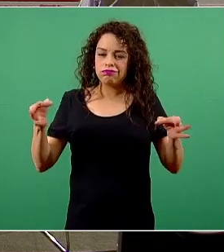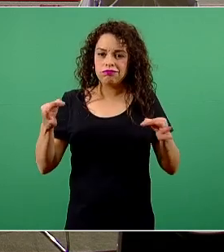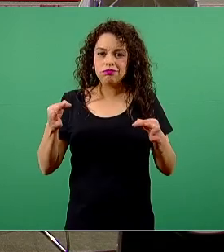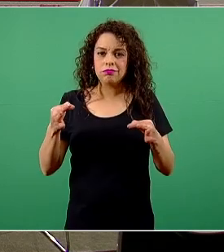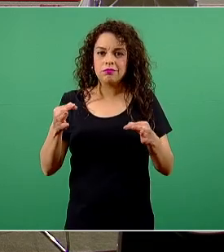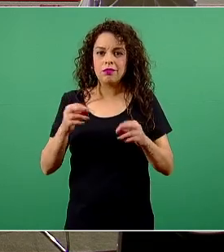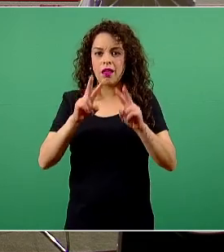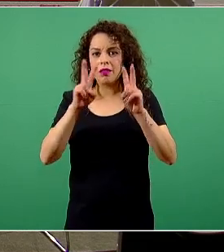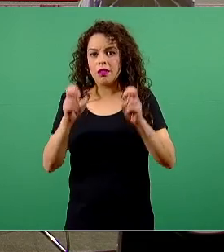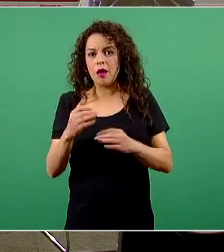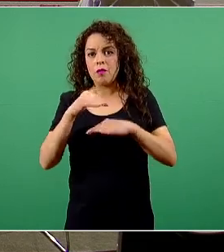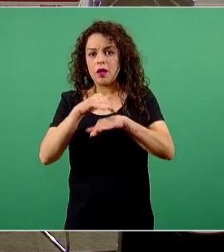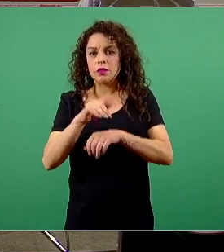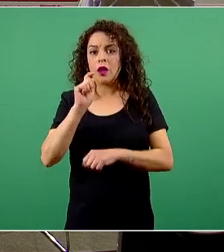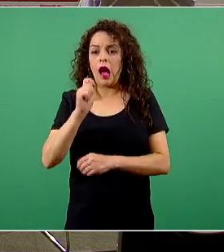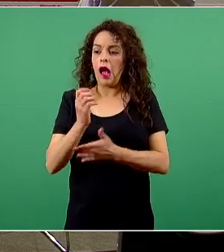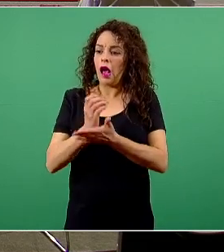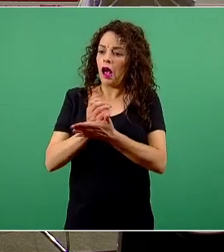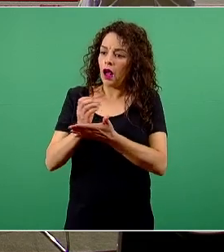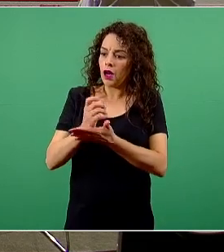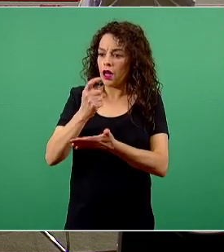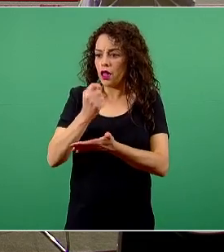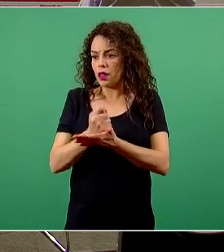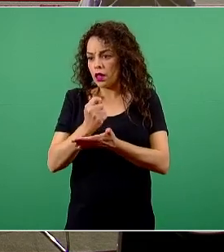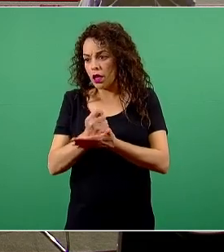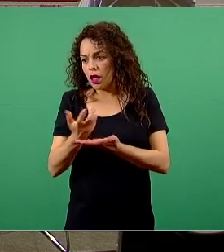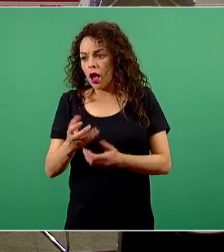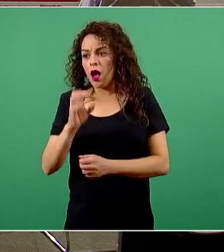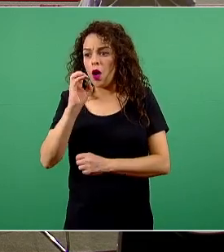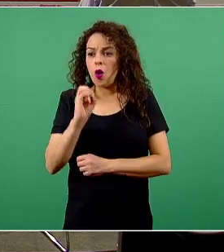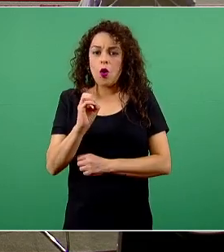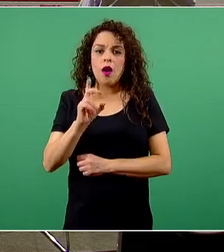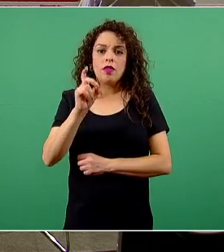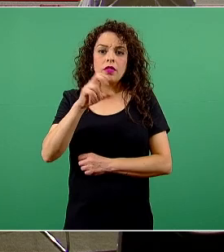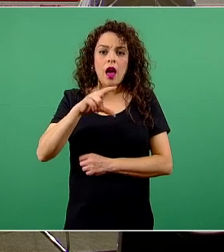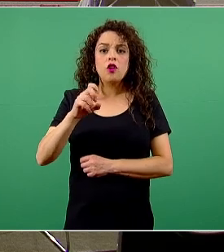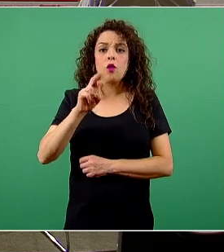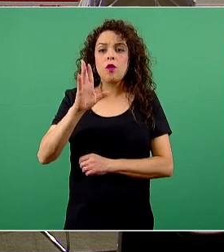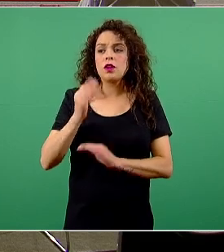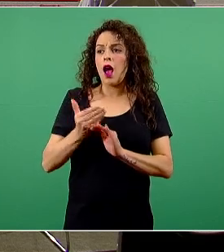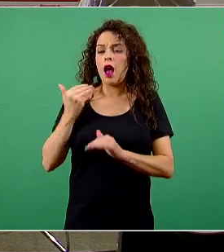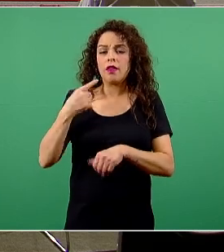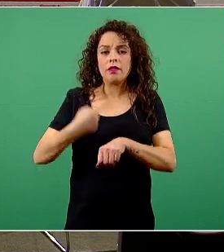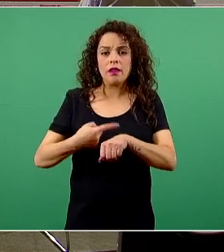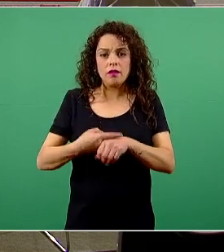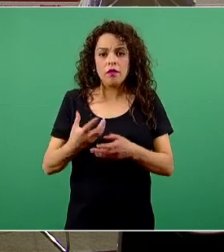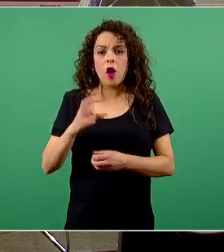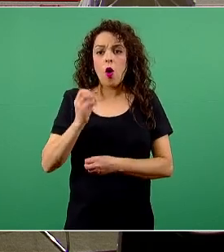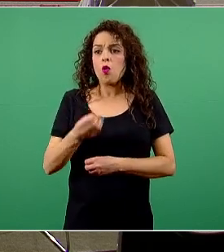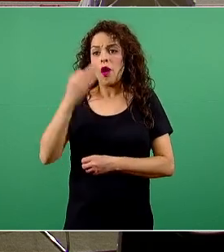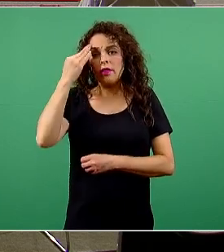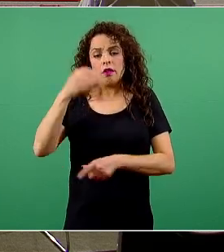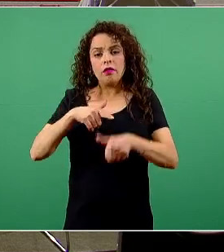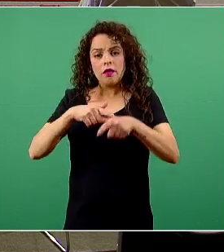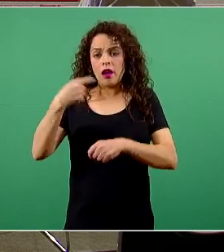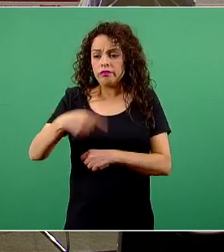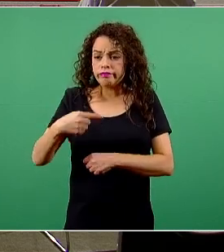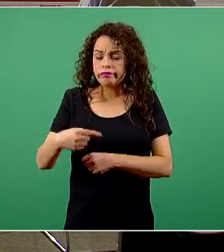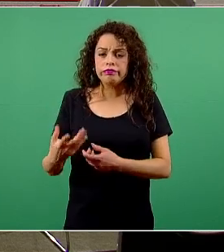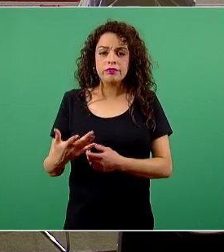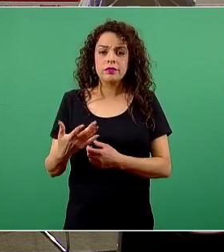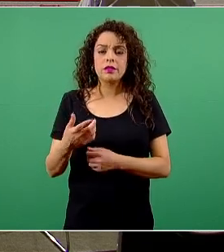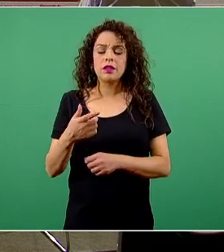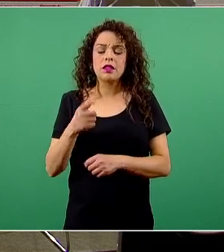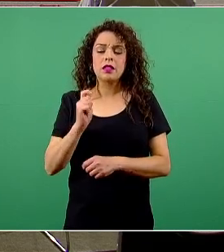sobre tratamientos, sobre el curso de la enfermedad, sobre secuelas, sobre duraciones de la enfermedad, sobre reinfecciones, y luego se propagan